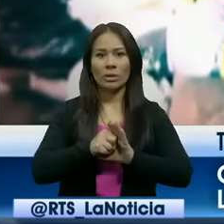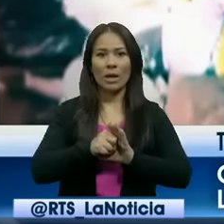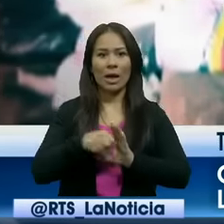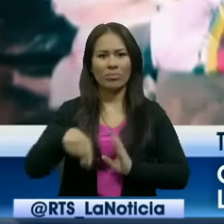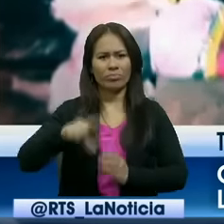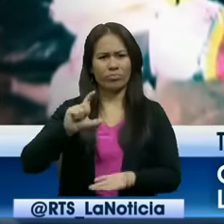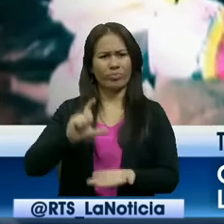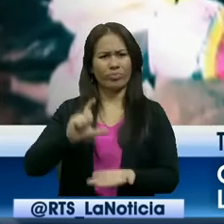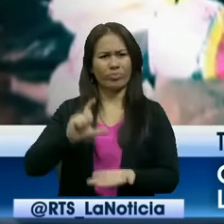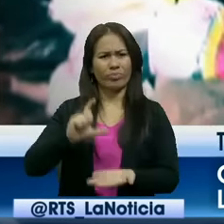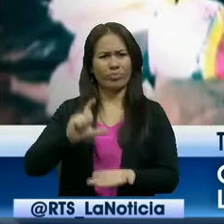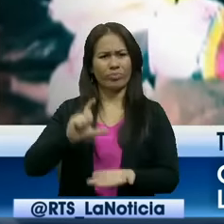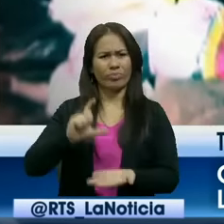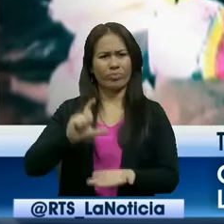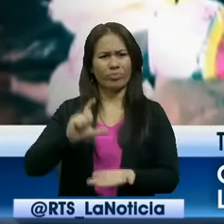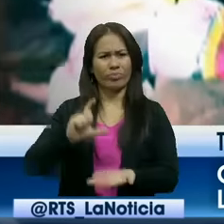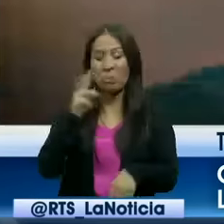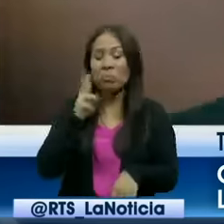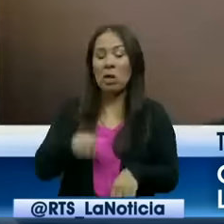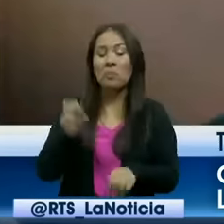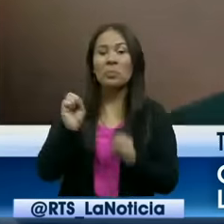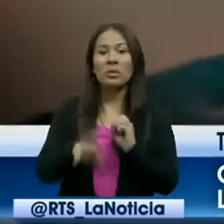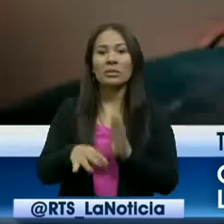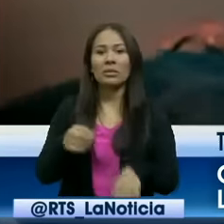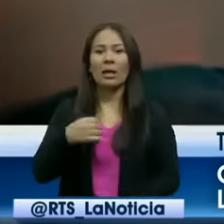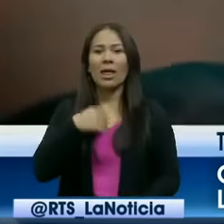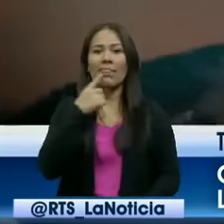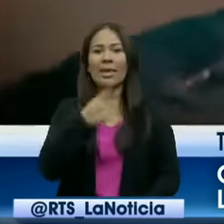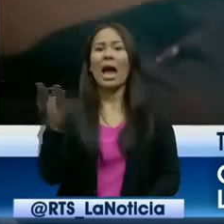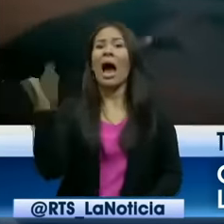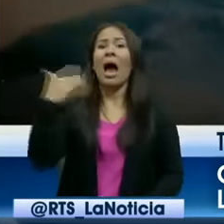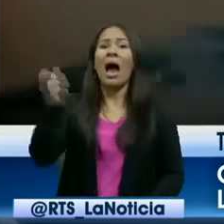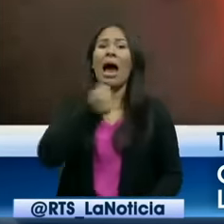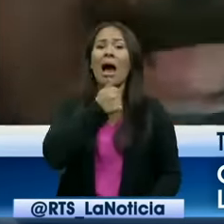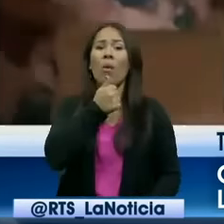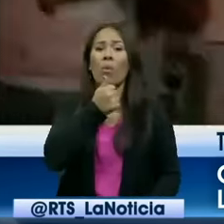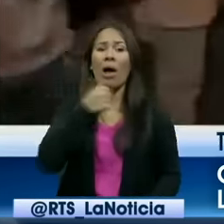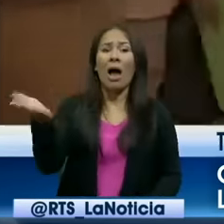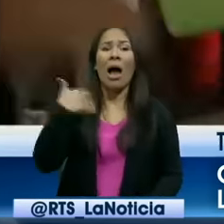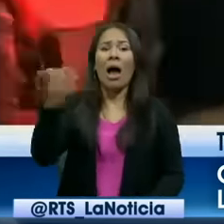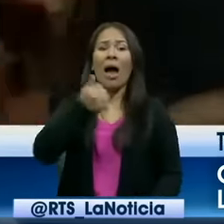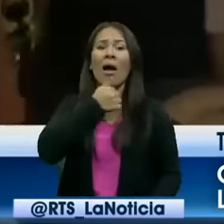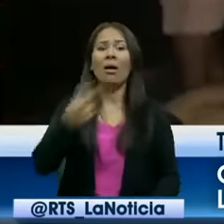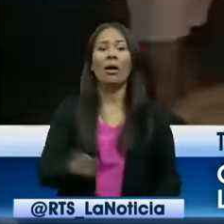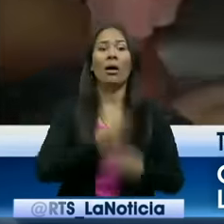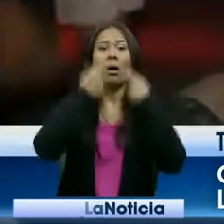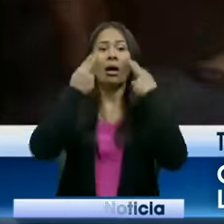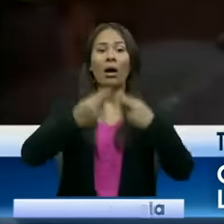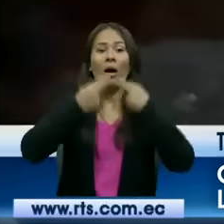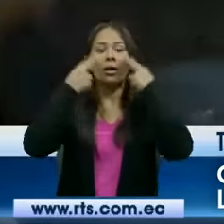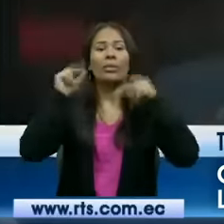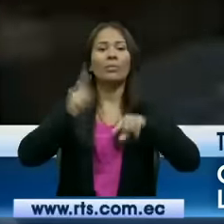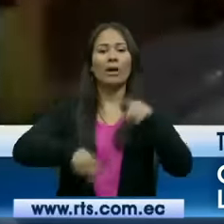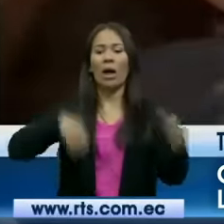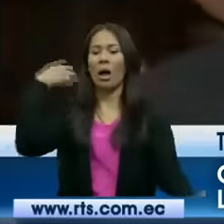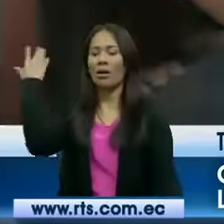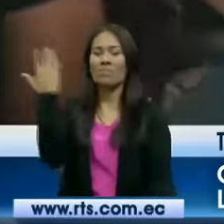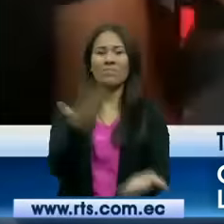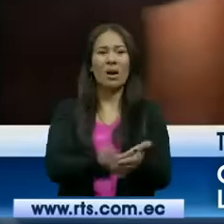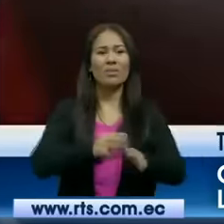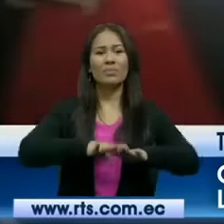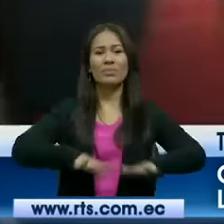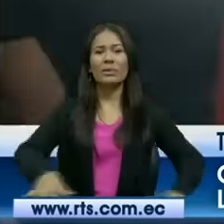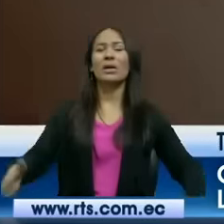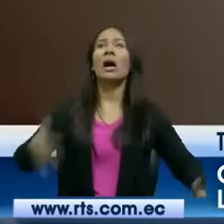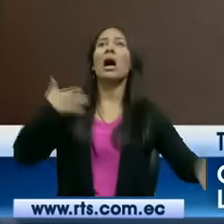poco común entre la basura. Y le decía, pásame agua, y como que se ahogaba, y ahí vino, se tiró ahí en el piso, y